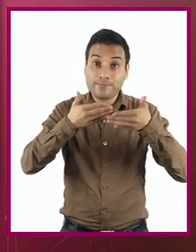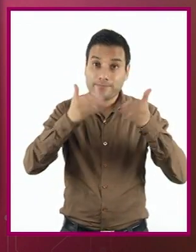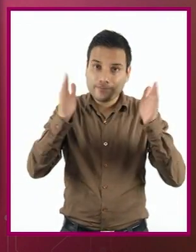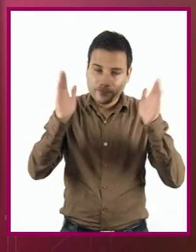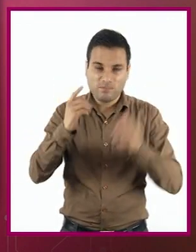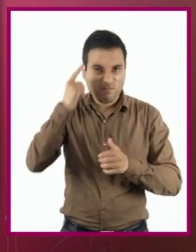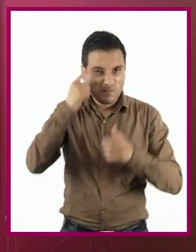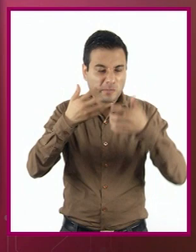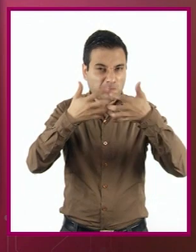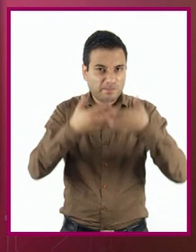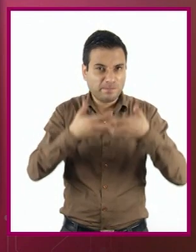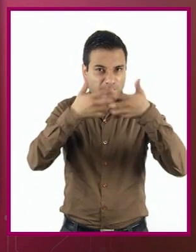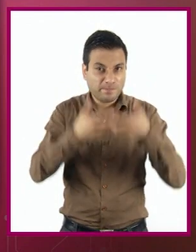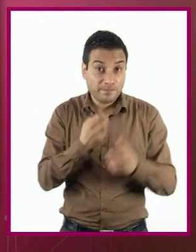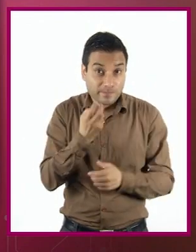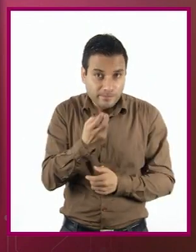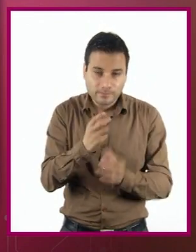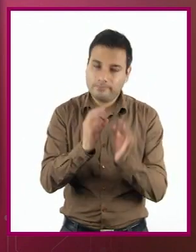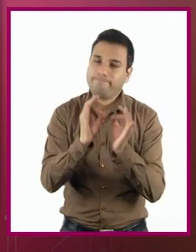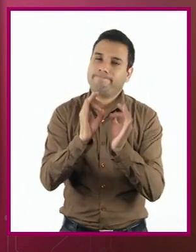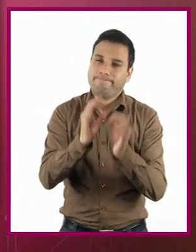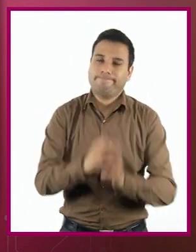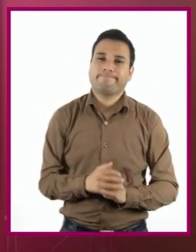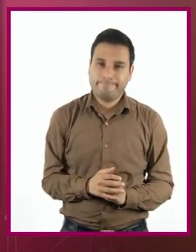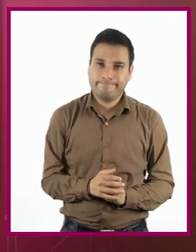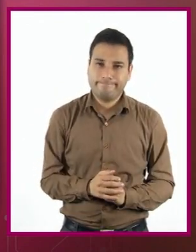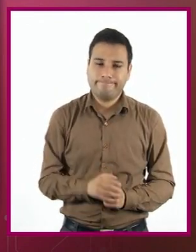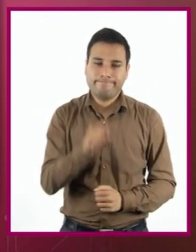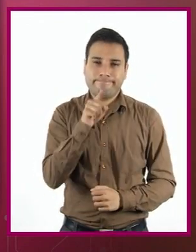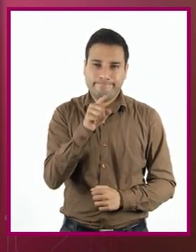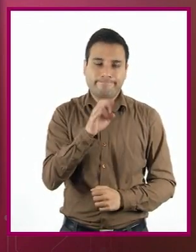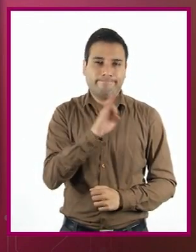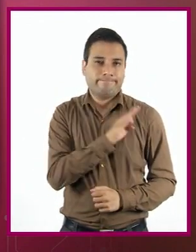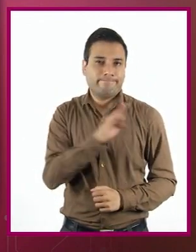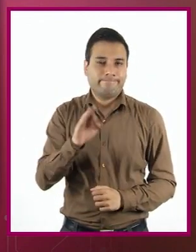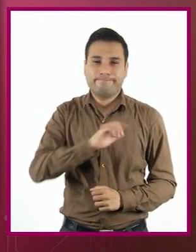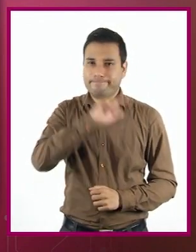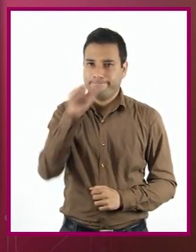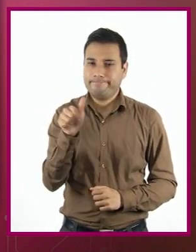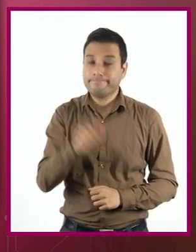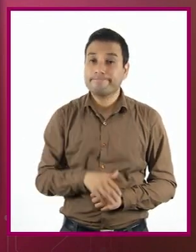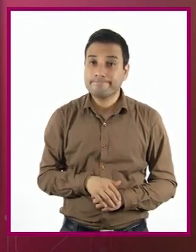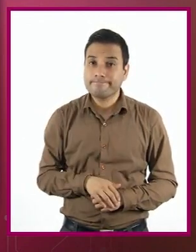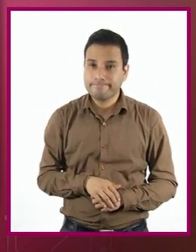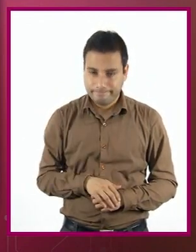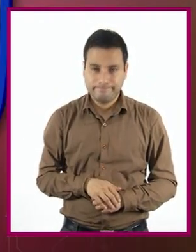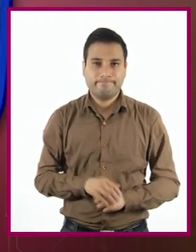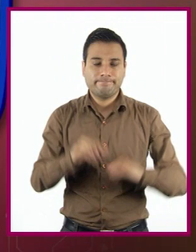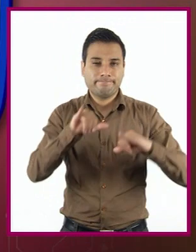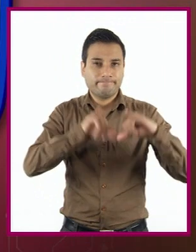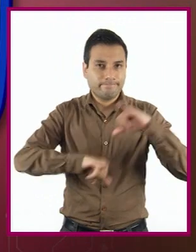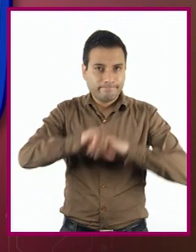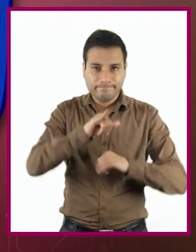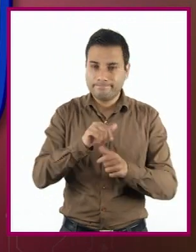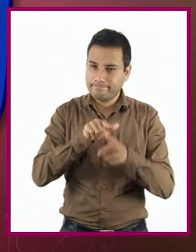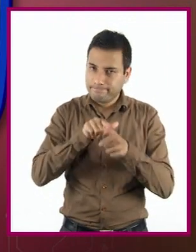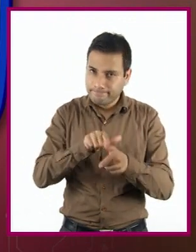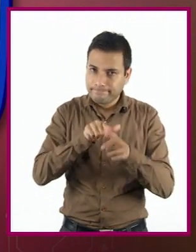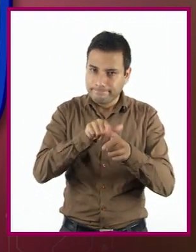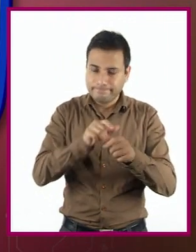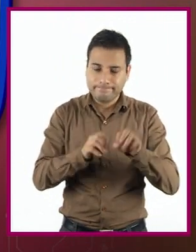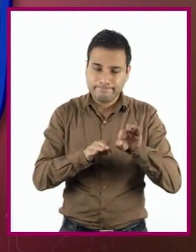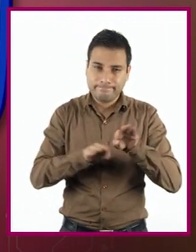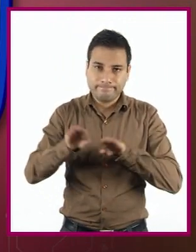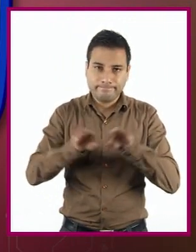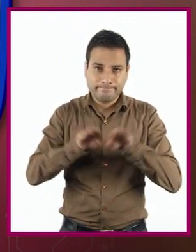activa. Esta condición es muy necesaria para ingresar y mantenerse en la actividad científica, pero también